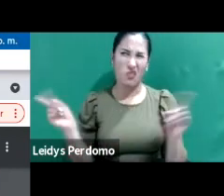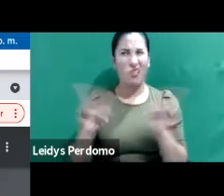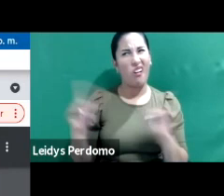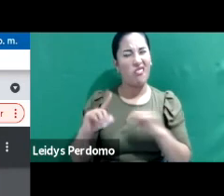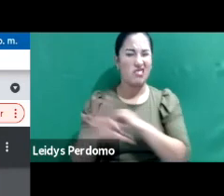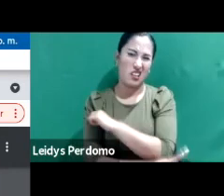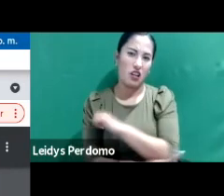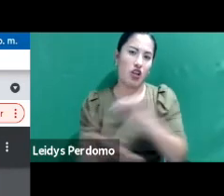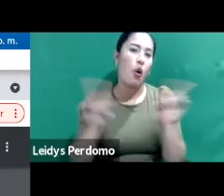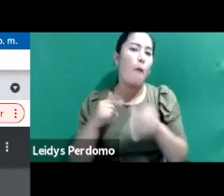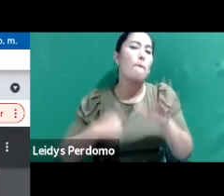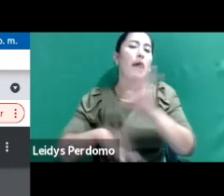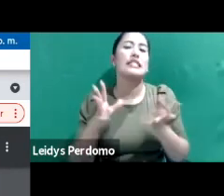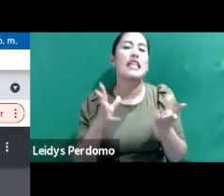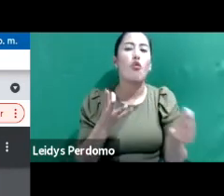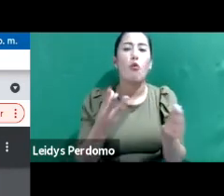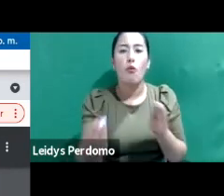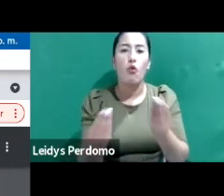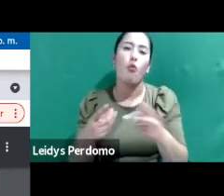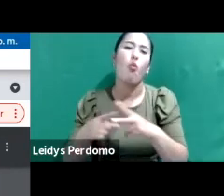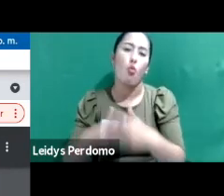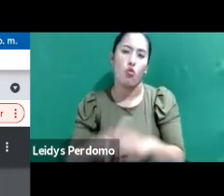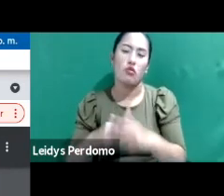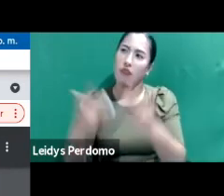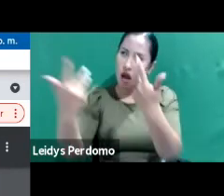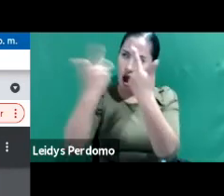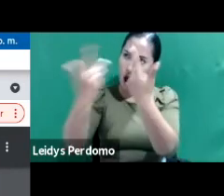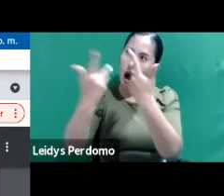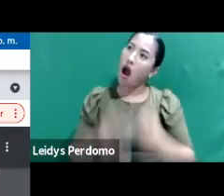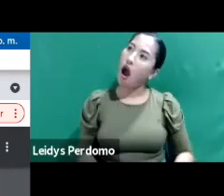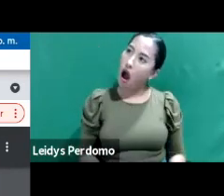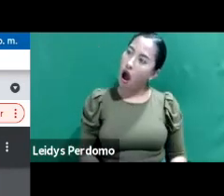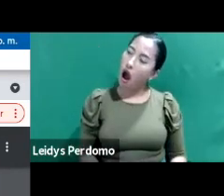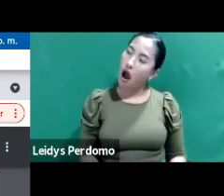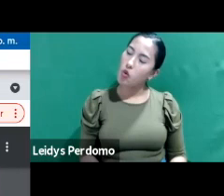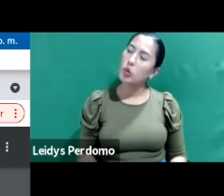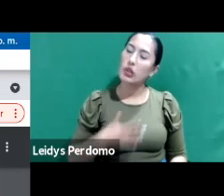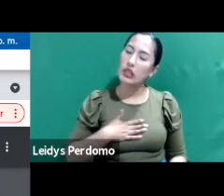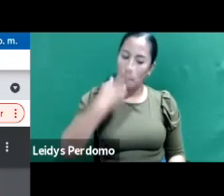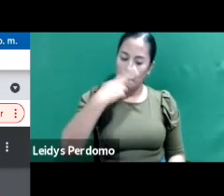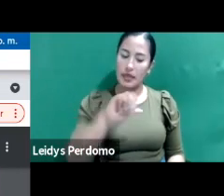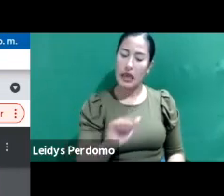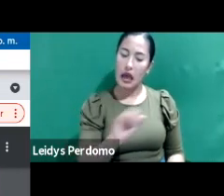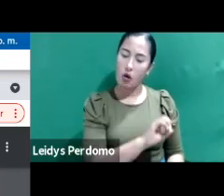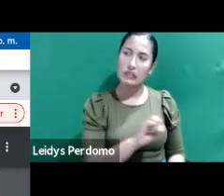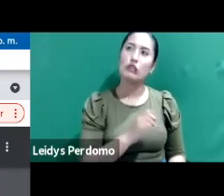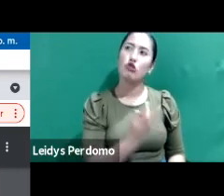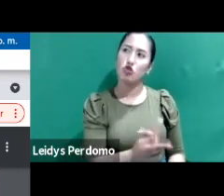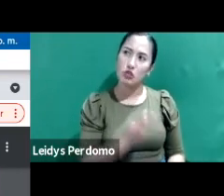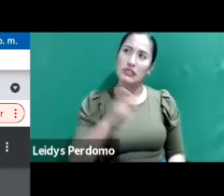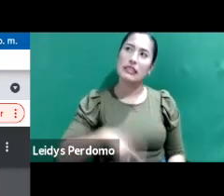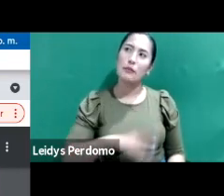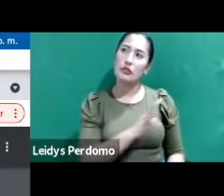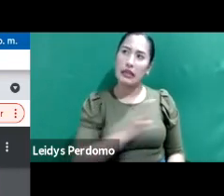seguramente ahí van a lograr identificar, oiga, yo como que necesito una psicóloga para mí y para mi hija, o necesito esta mediación. A veces tenemos que hacerlo también de esa manera,